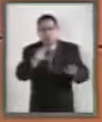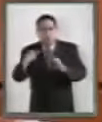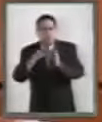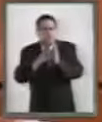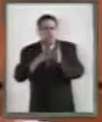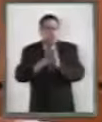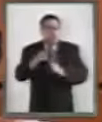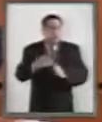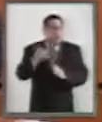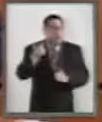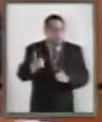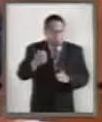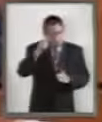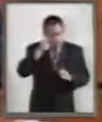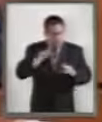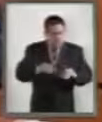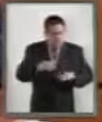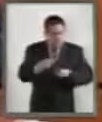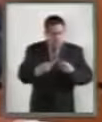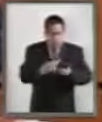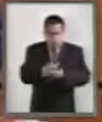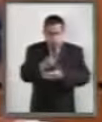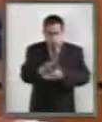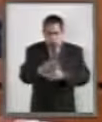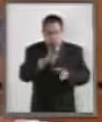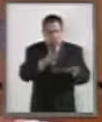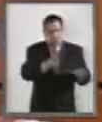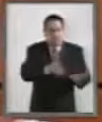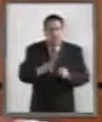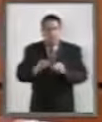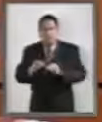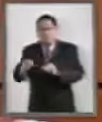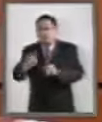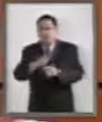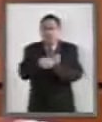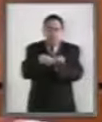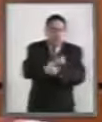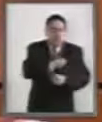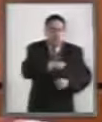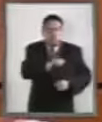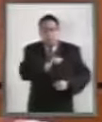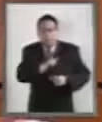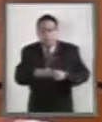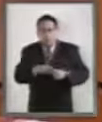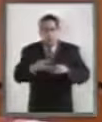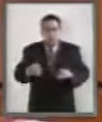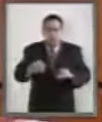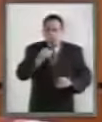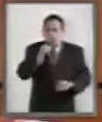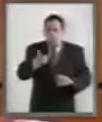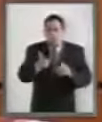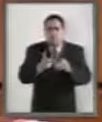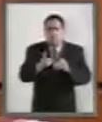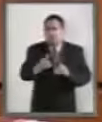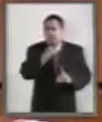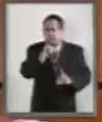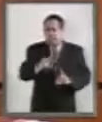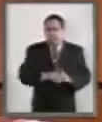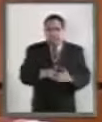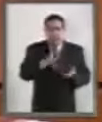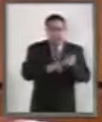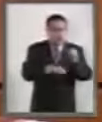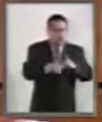pesos para erogaciones, los rubros destinados a salud, educación y desarrollo social no han visto aumentos desde